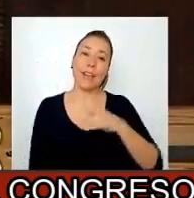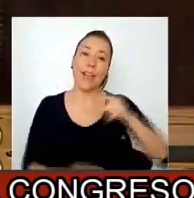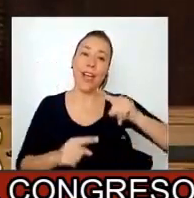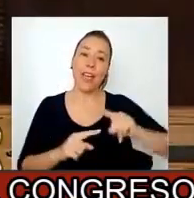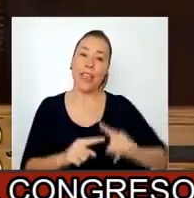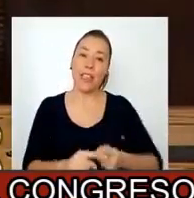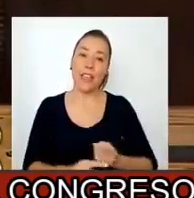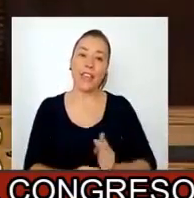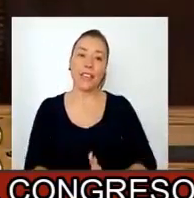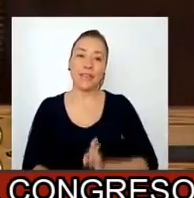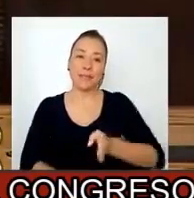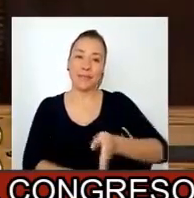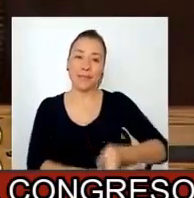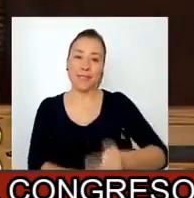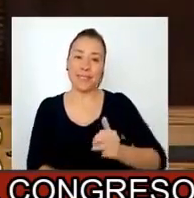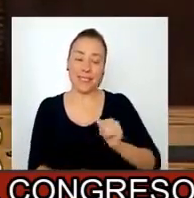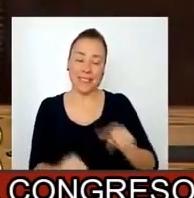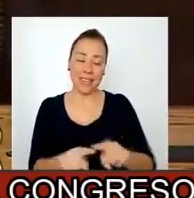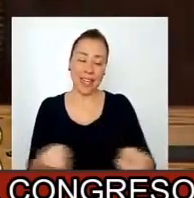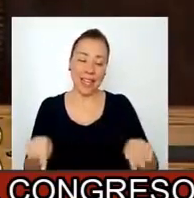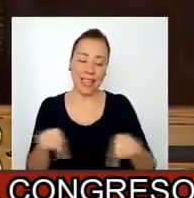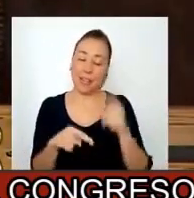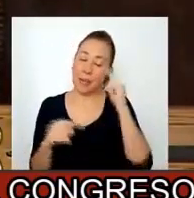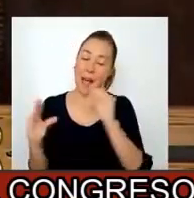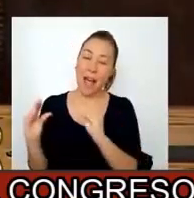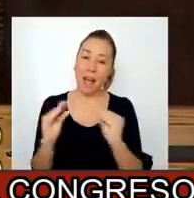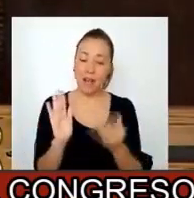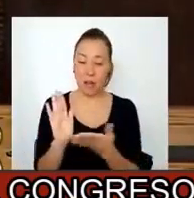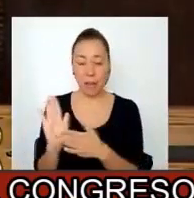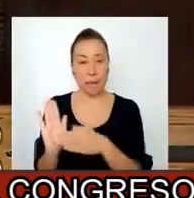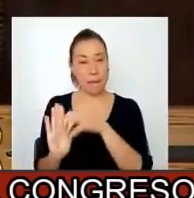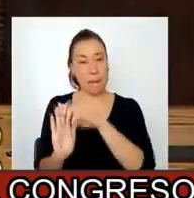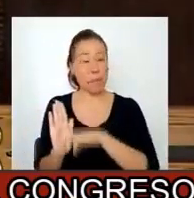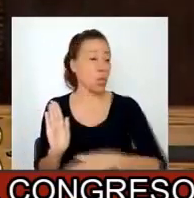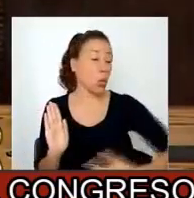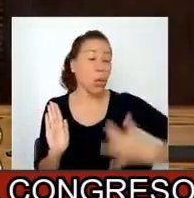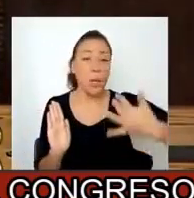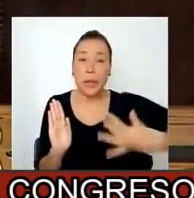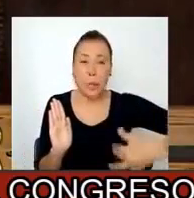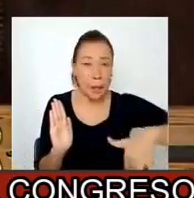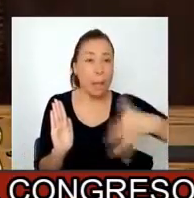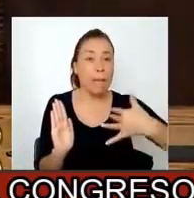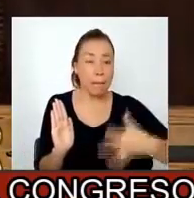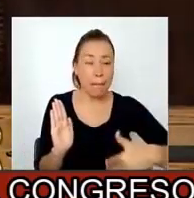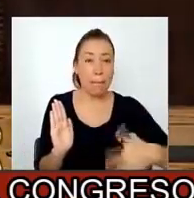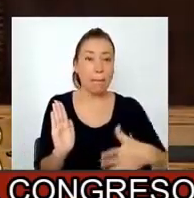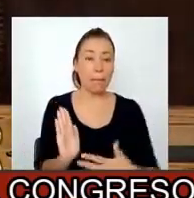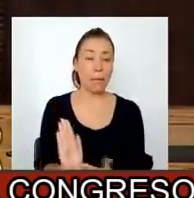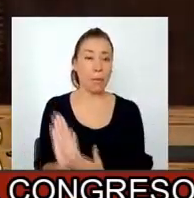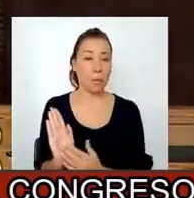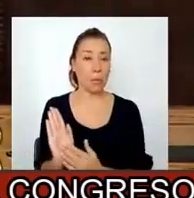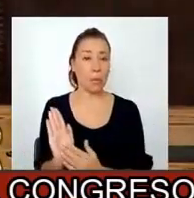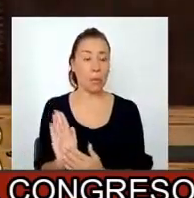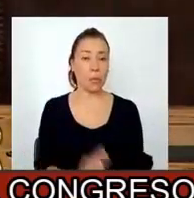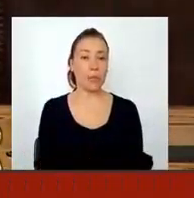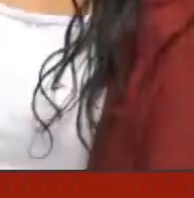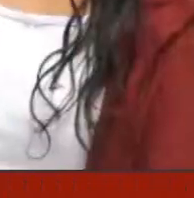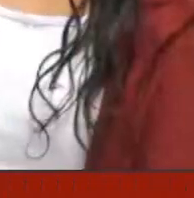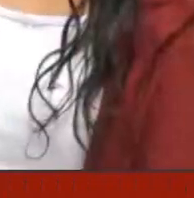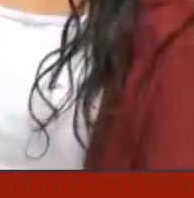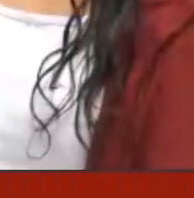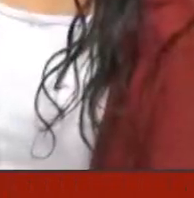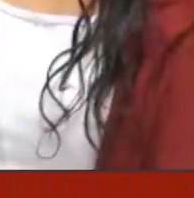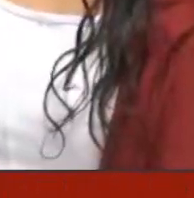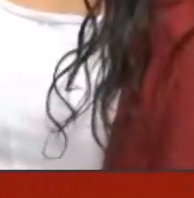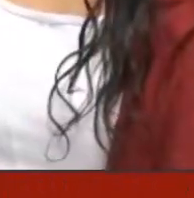cauquenina RD Consuelo Veloso también se refirió a este tema, a la reforma que es discutida en el Parlamento. Sí,